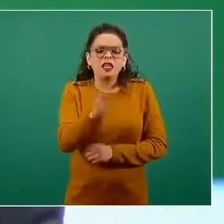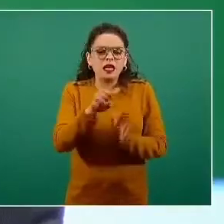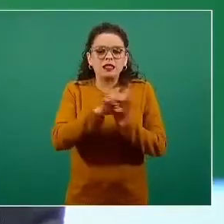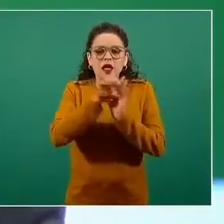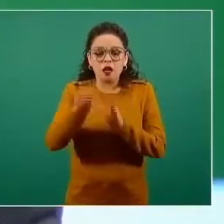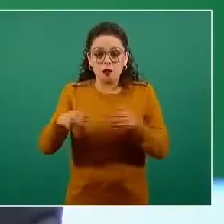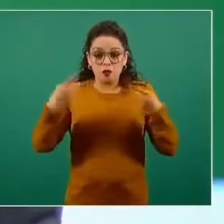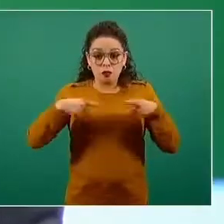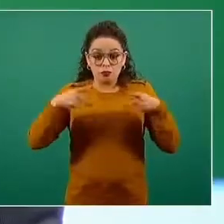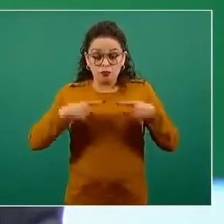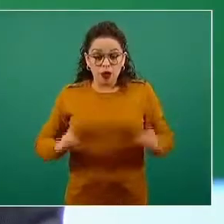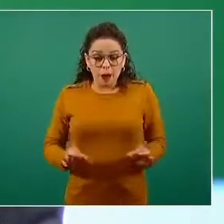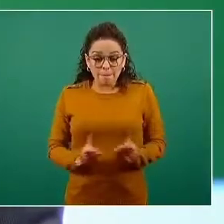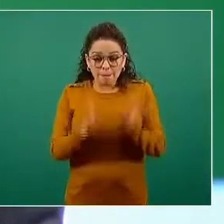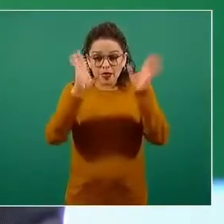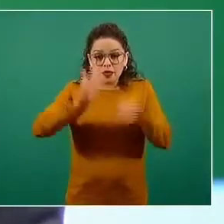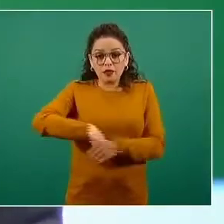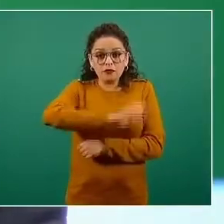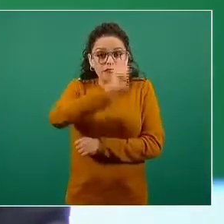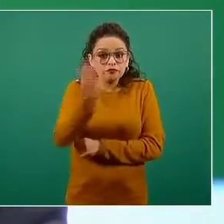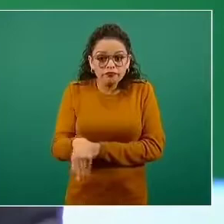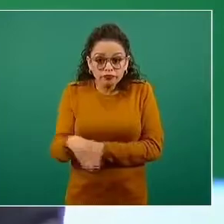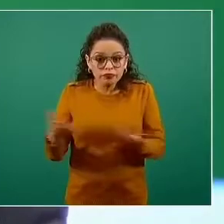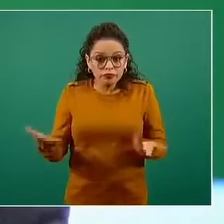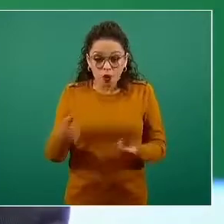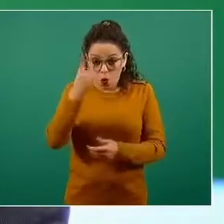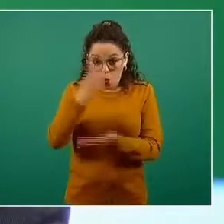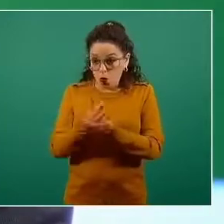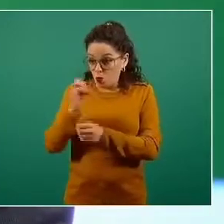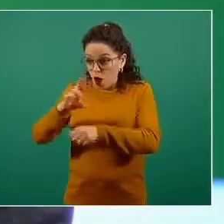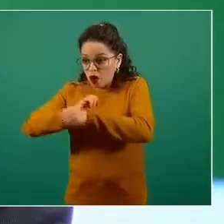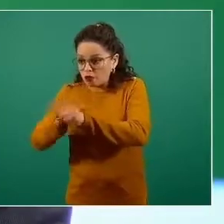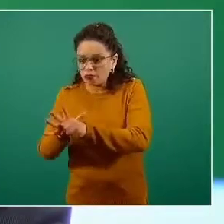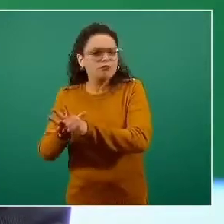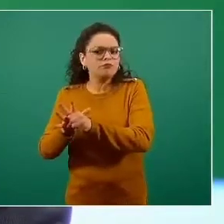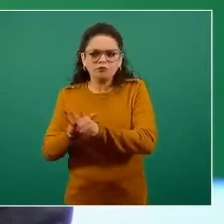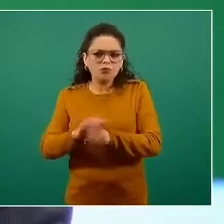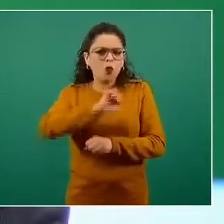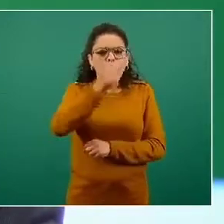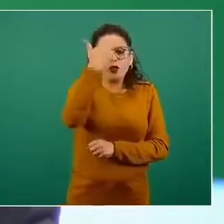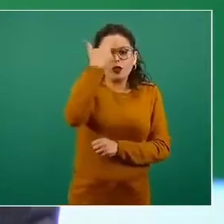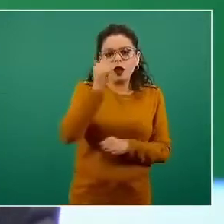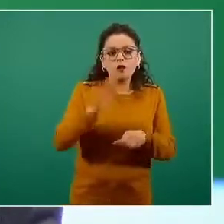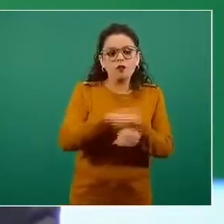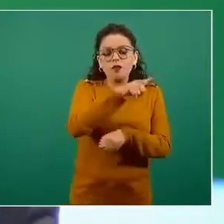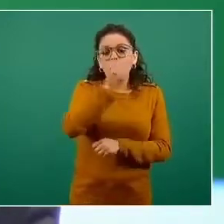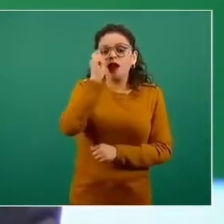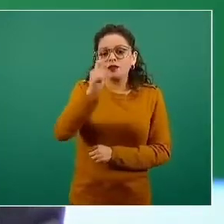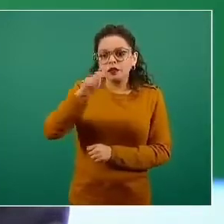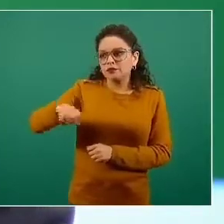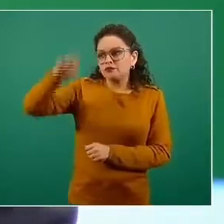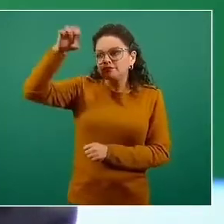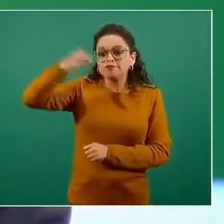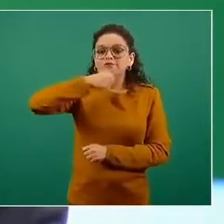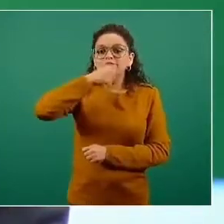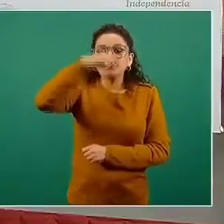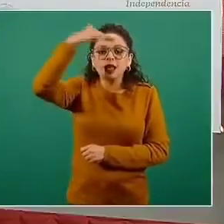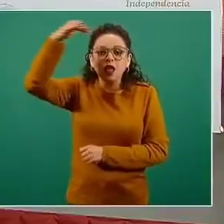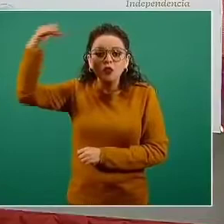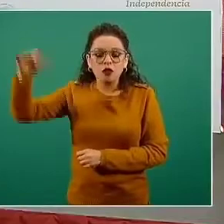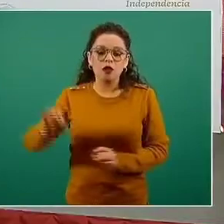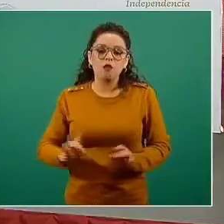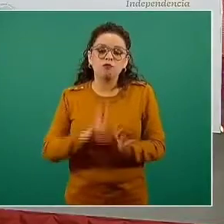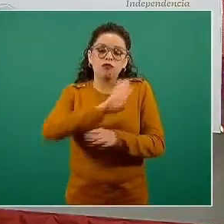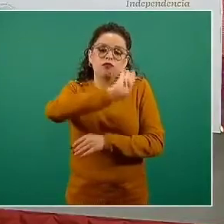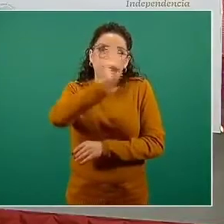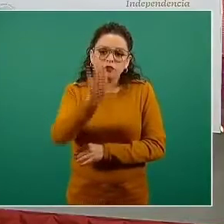por el COVID, estamos hablando de personas adultas mayores, algunas muy mayores, que han perdido la vida. Es por eso que hace 2 semanas, y aquí lo